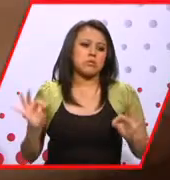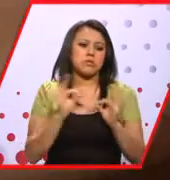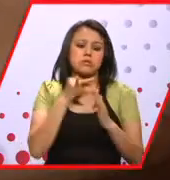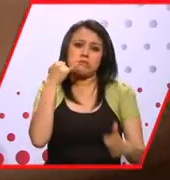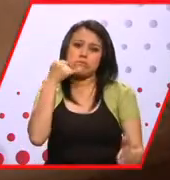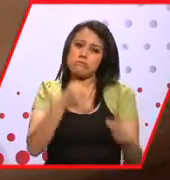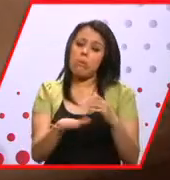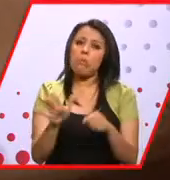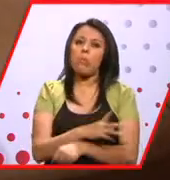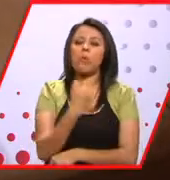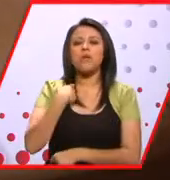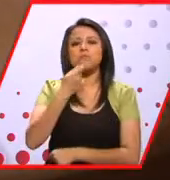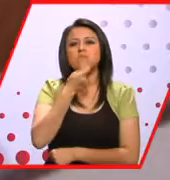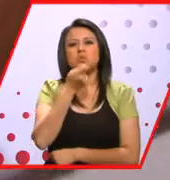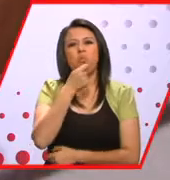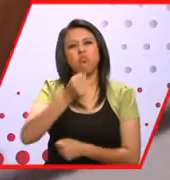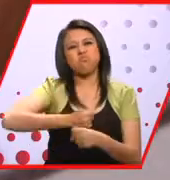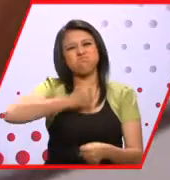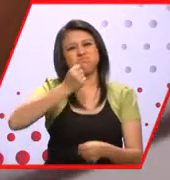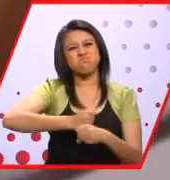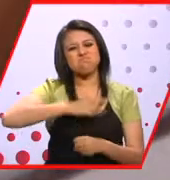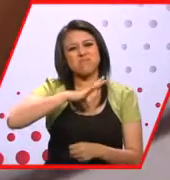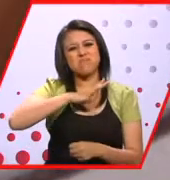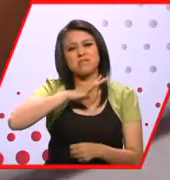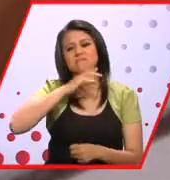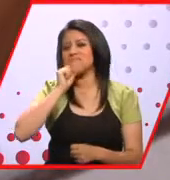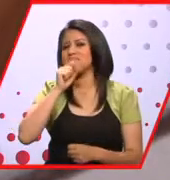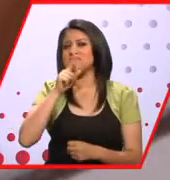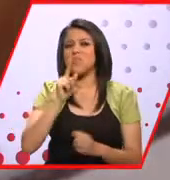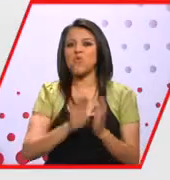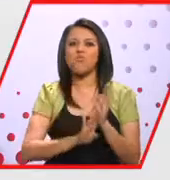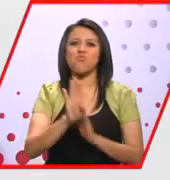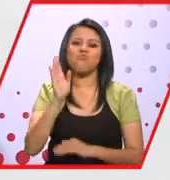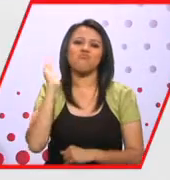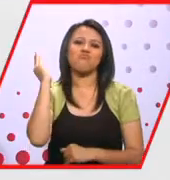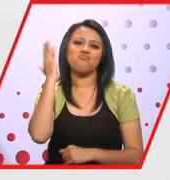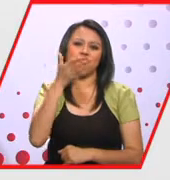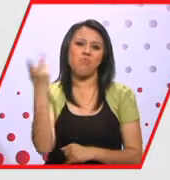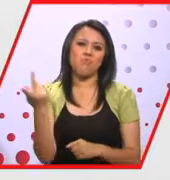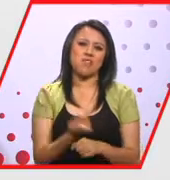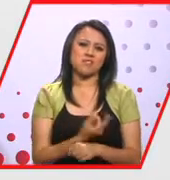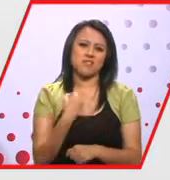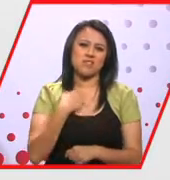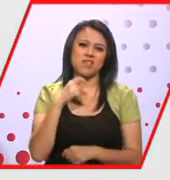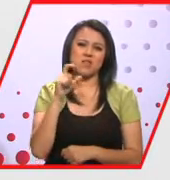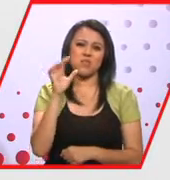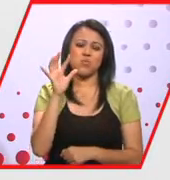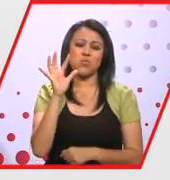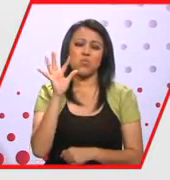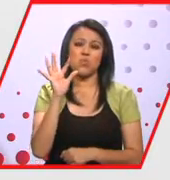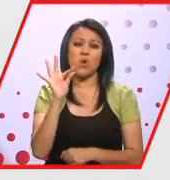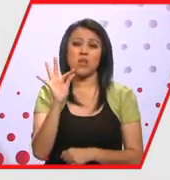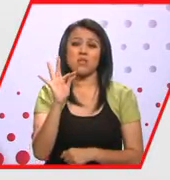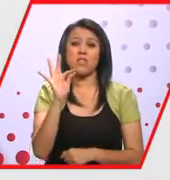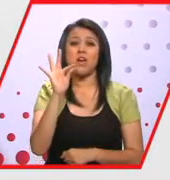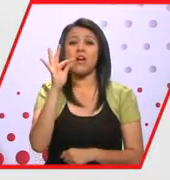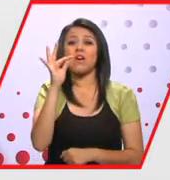los infantes que han experimentado violencia tienen sin duda repercusiones severas. De más de 4 millones de niños mexicanos